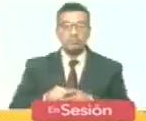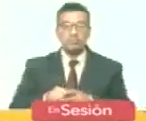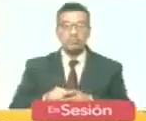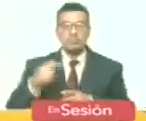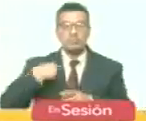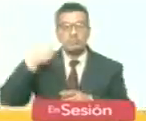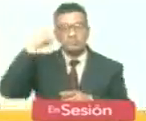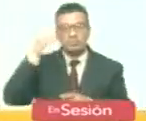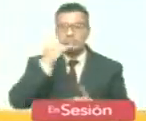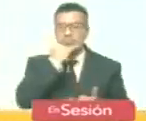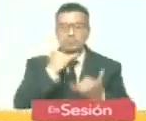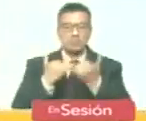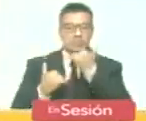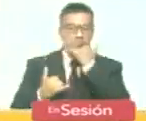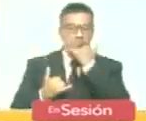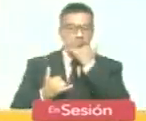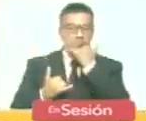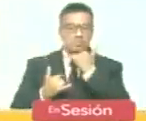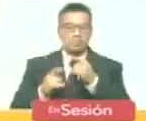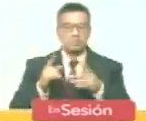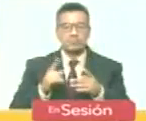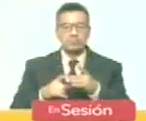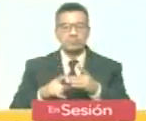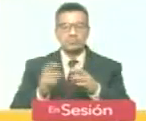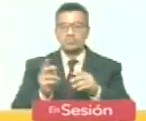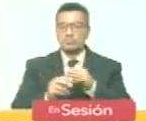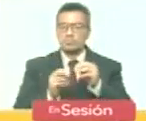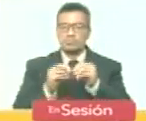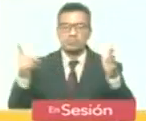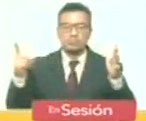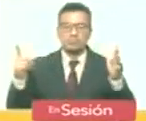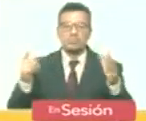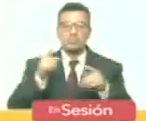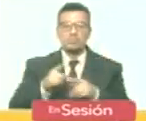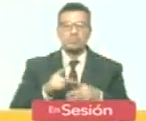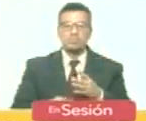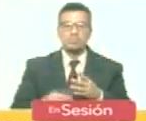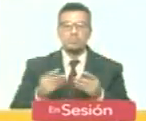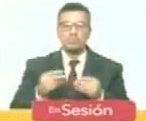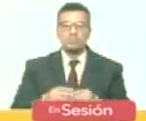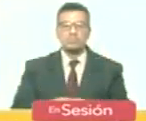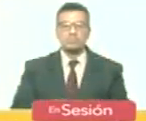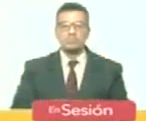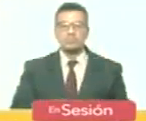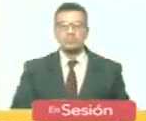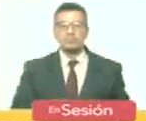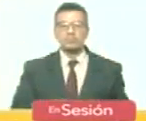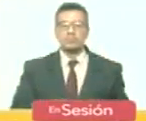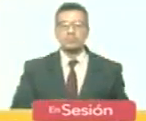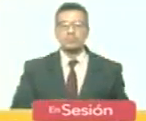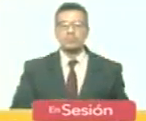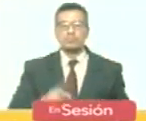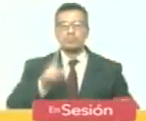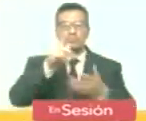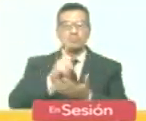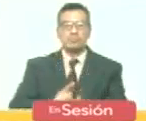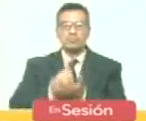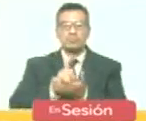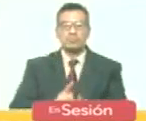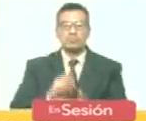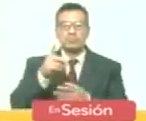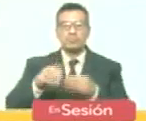hubieran fallecido de manera instantánea por cientos. Un kilo